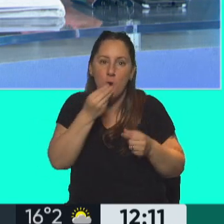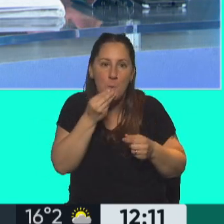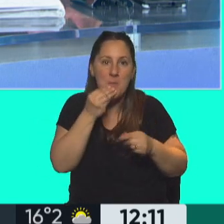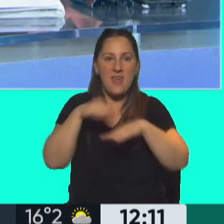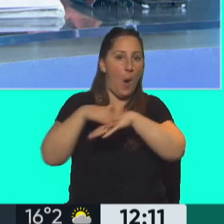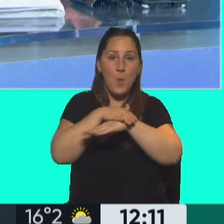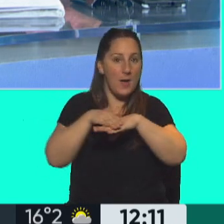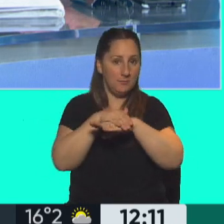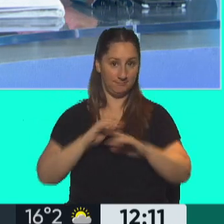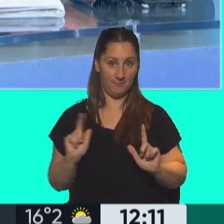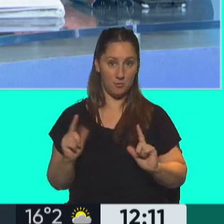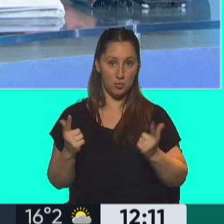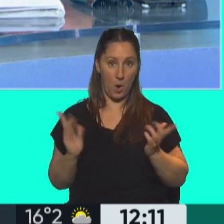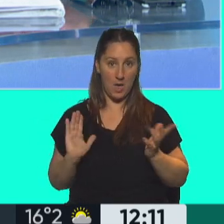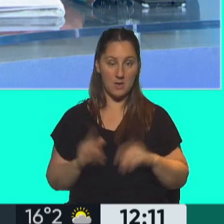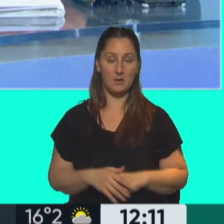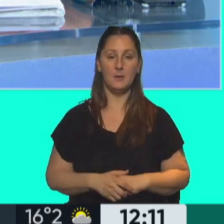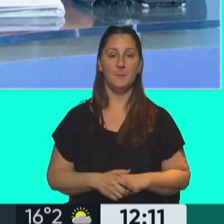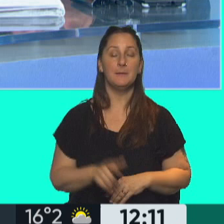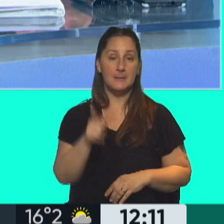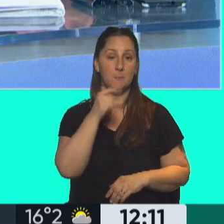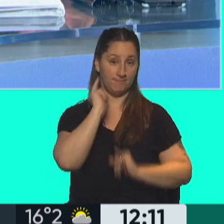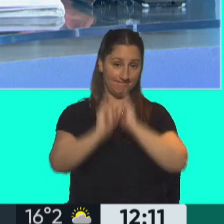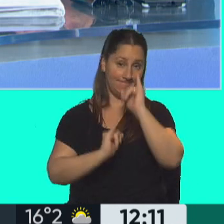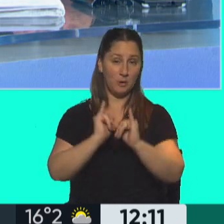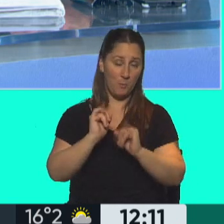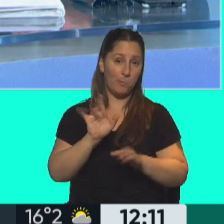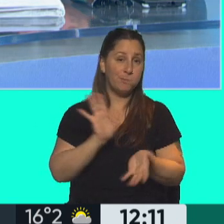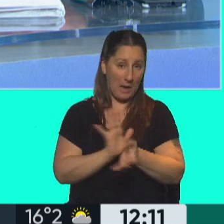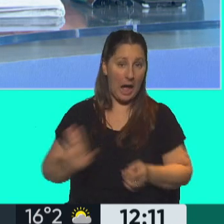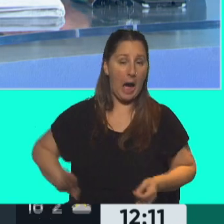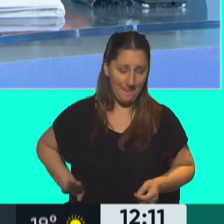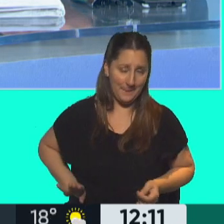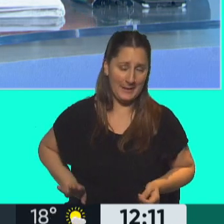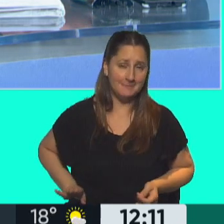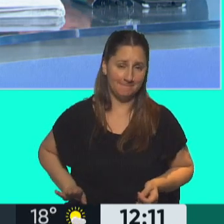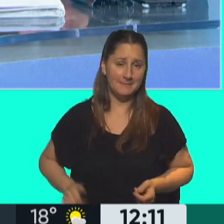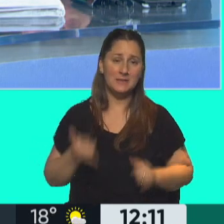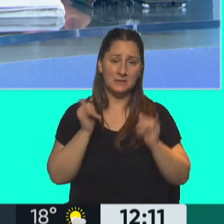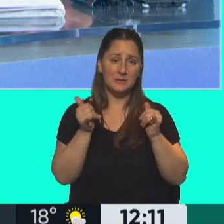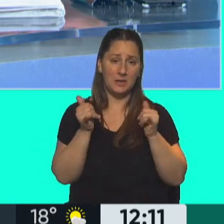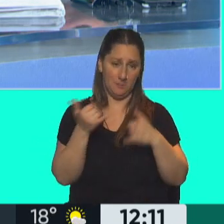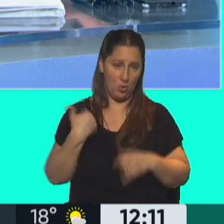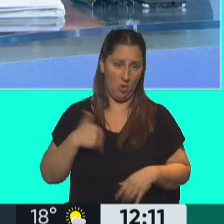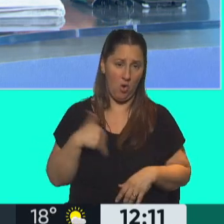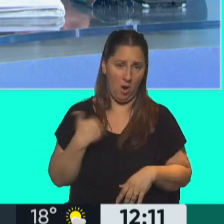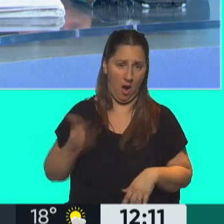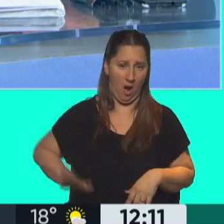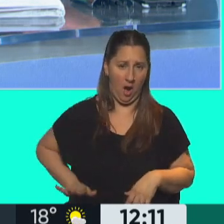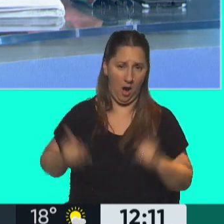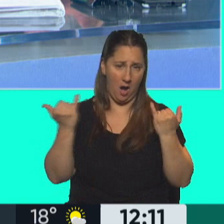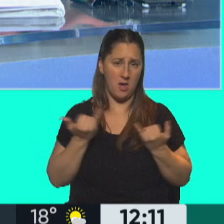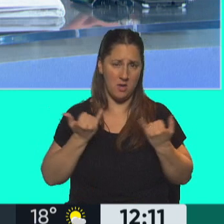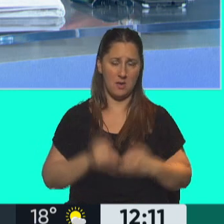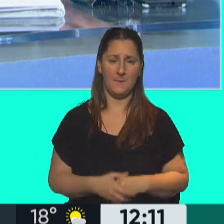de alimentos. Si suena muy duro si estoy hablando de hambre, pero digo, pero hay hambre en la República Argentina. Claro, esto lo